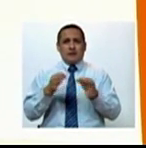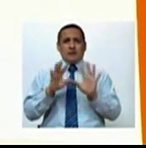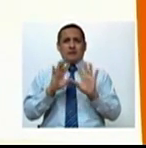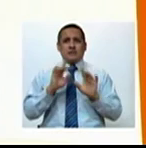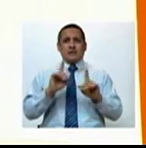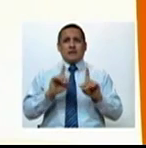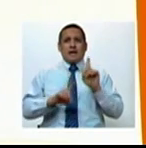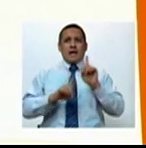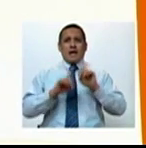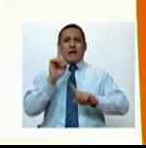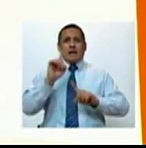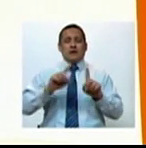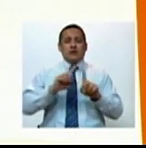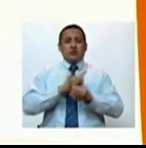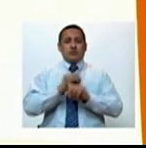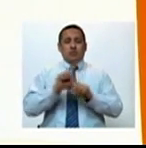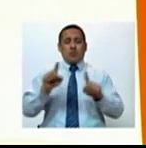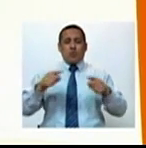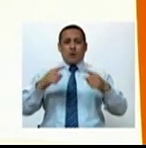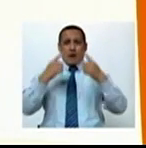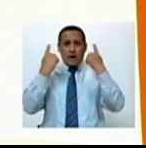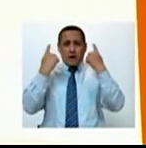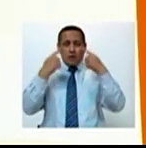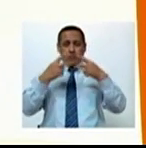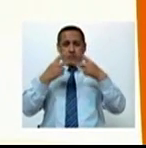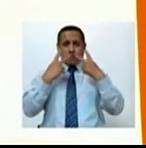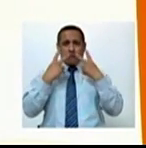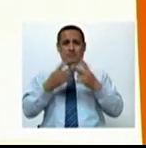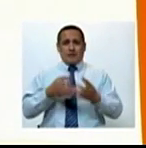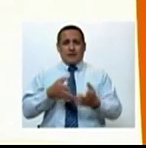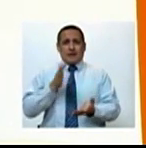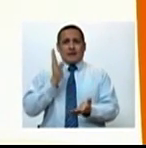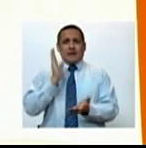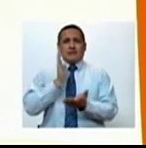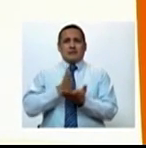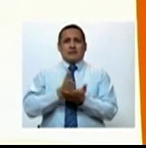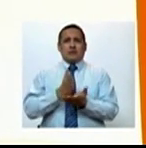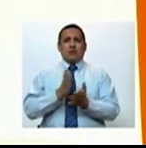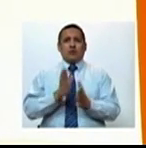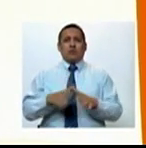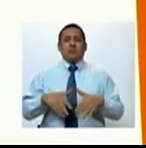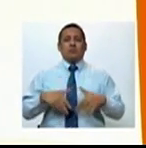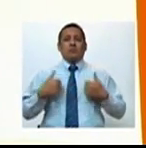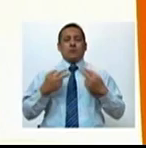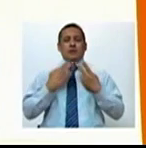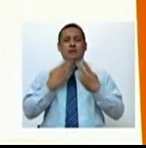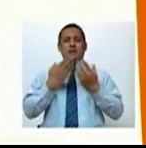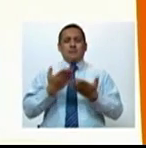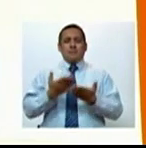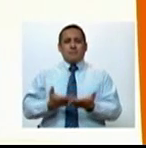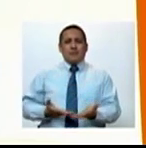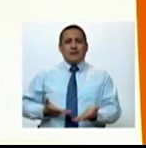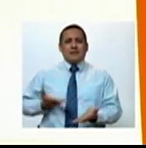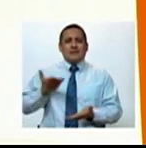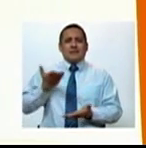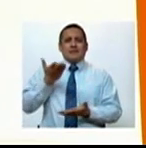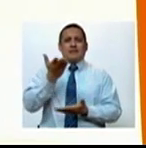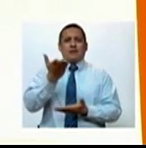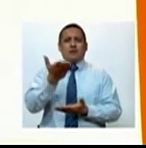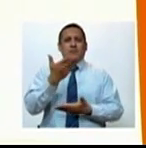Y si alguien no está de acuerdo con esa condena, puede interponer